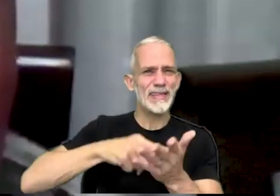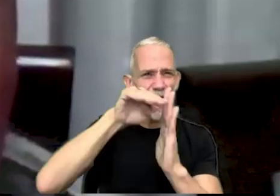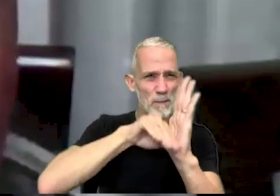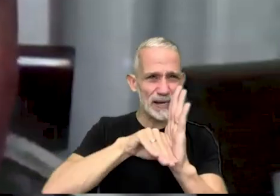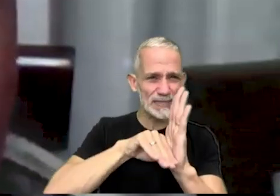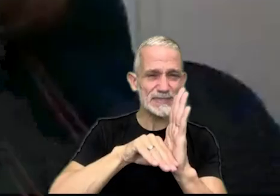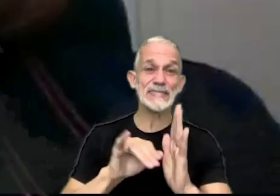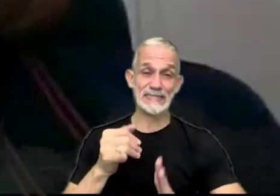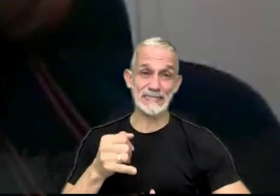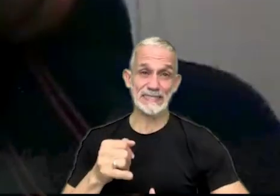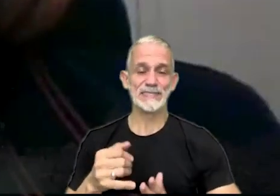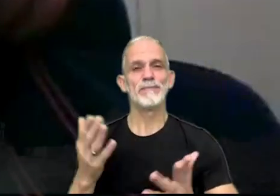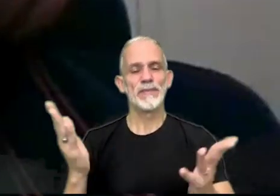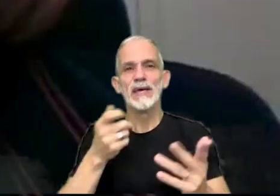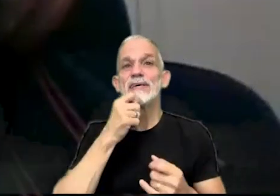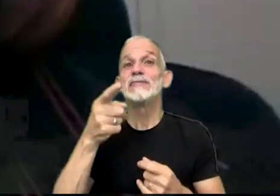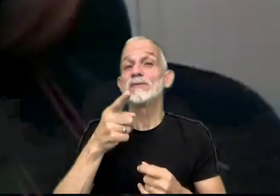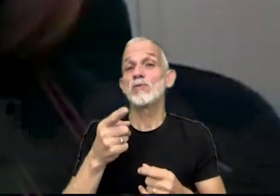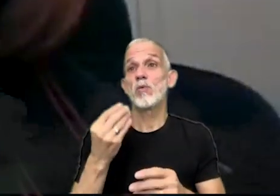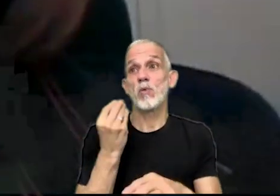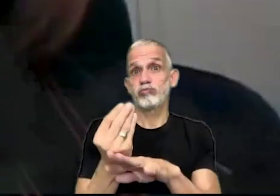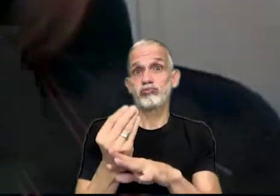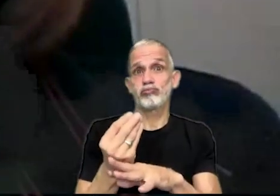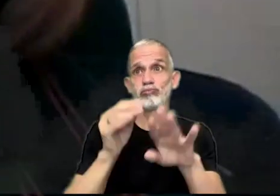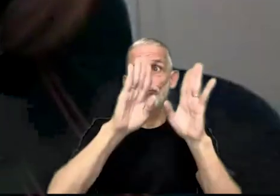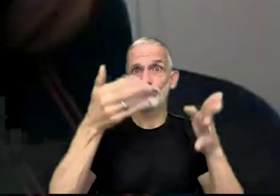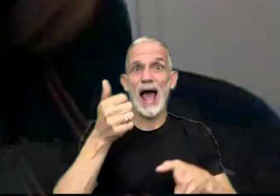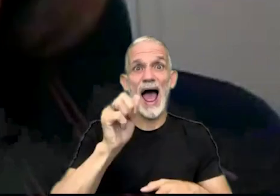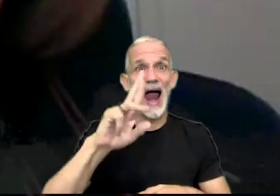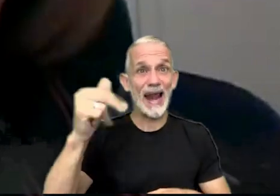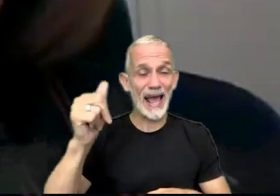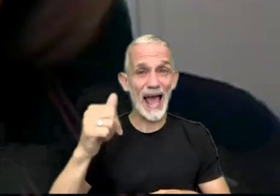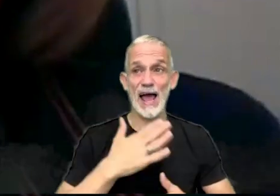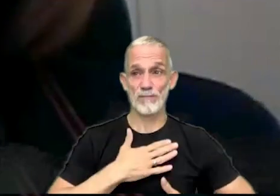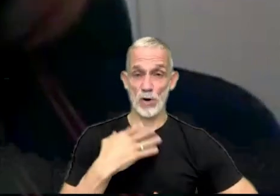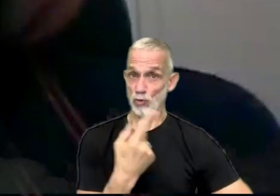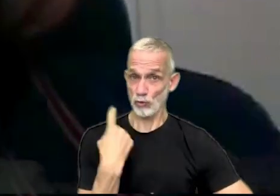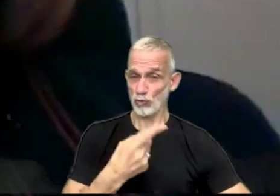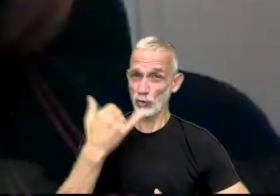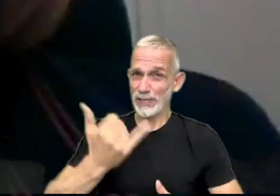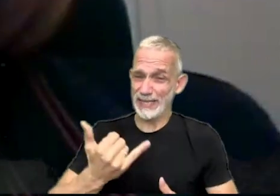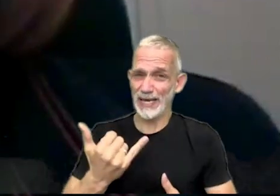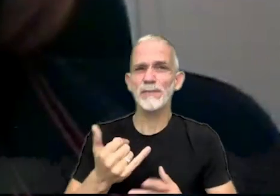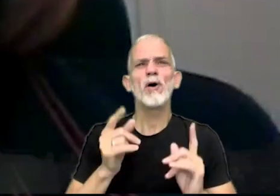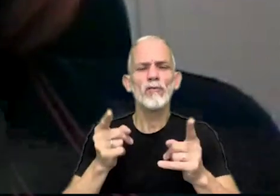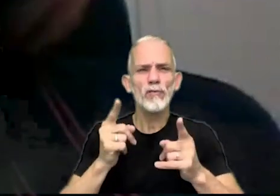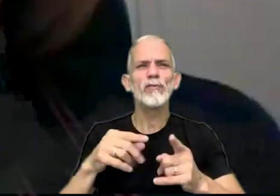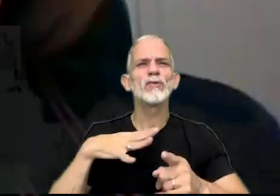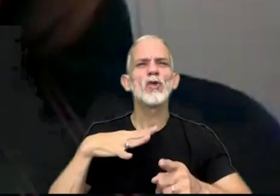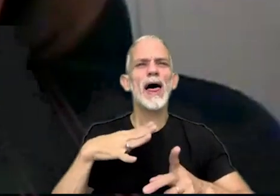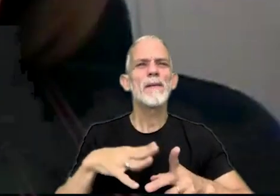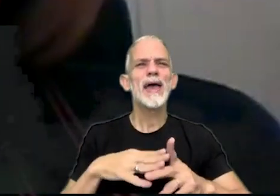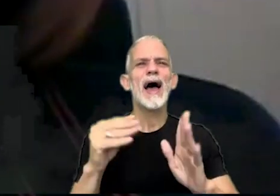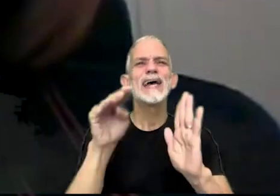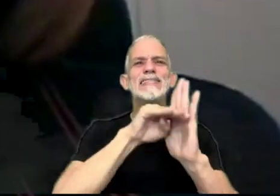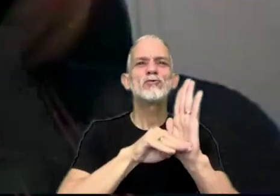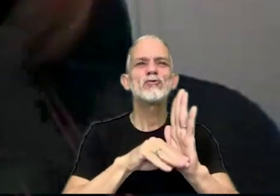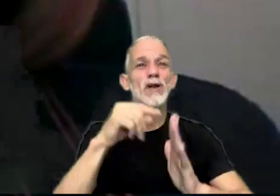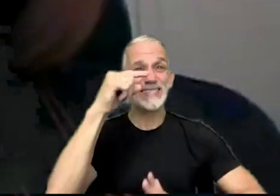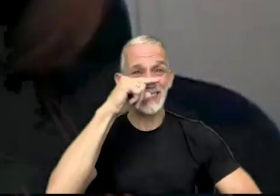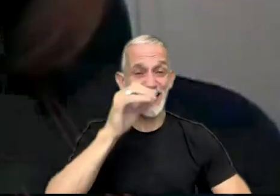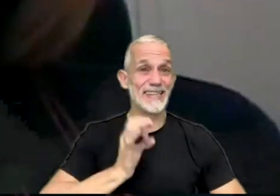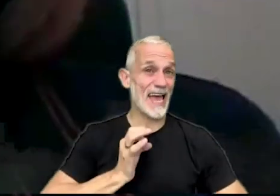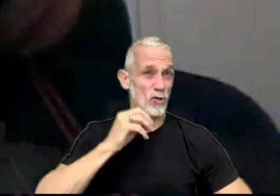hay. Claro, cuando vos sos funcionario del organismo, nosotros tenemos vigente todavía la instrucción 7